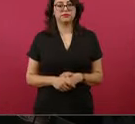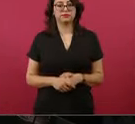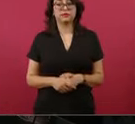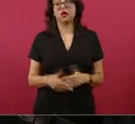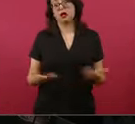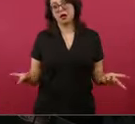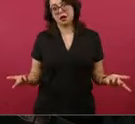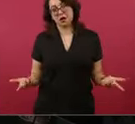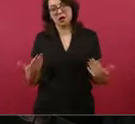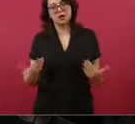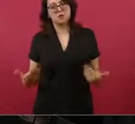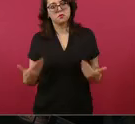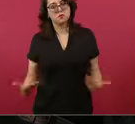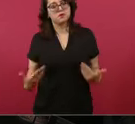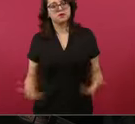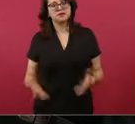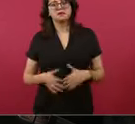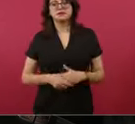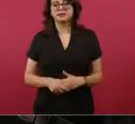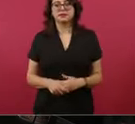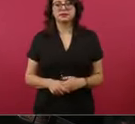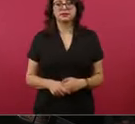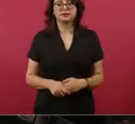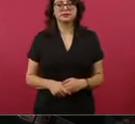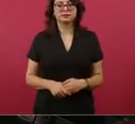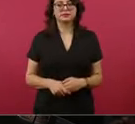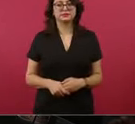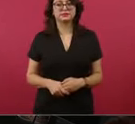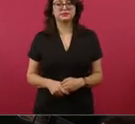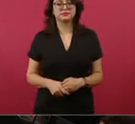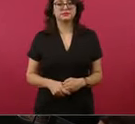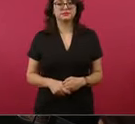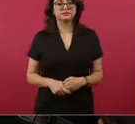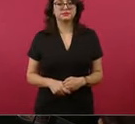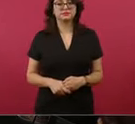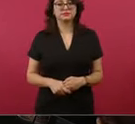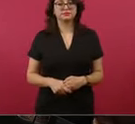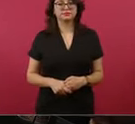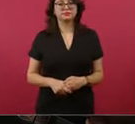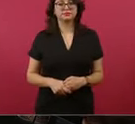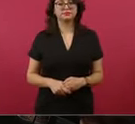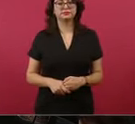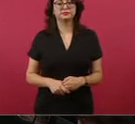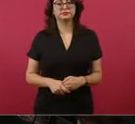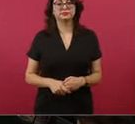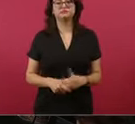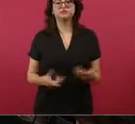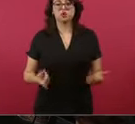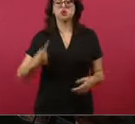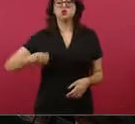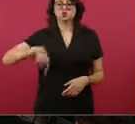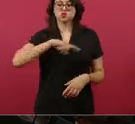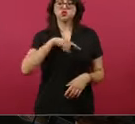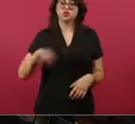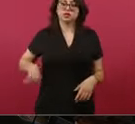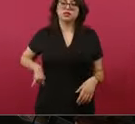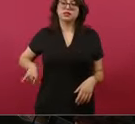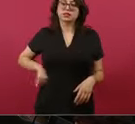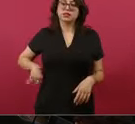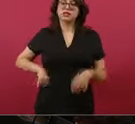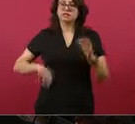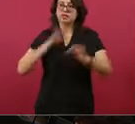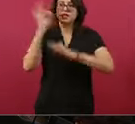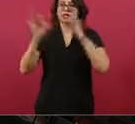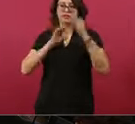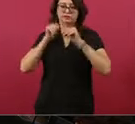Ah, bueno. Así que no entramos en… Así que… Sí. También nos interesa y somos